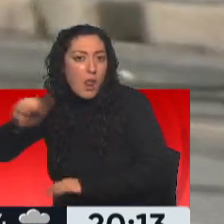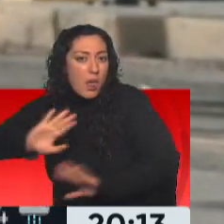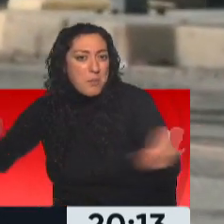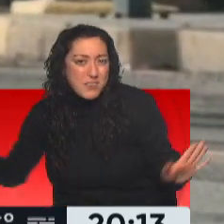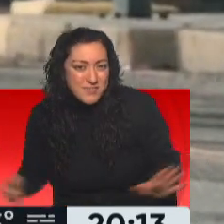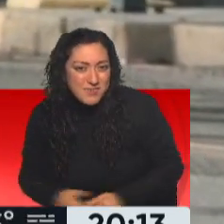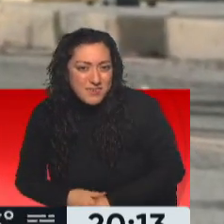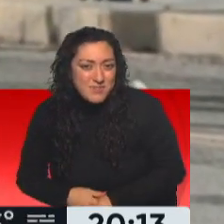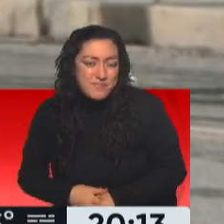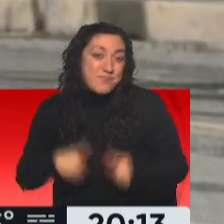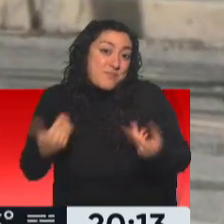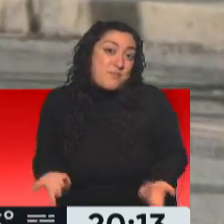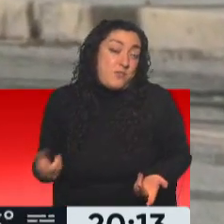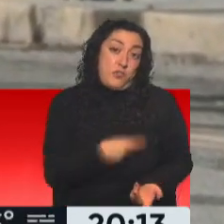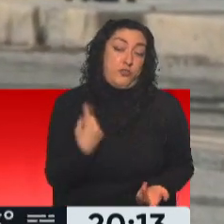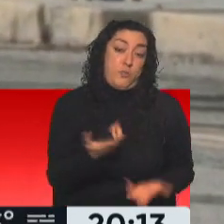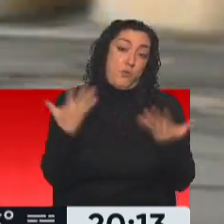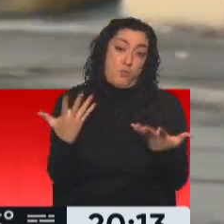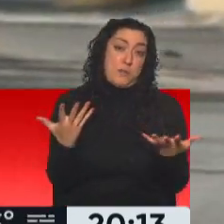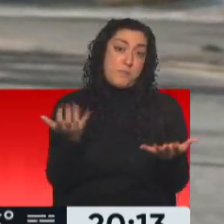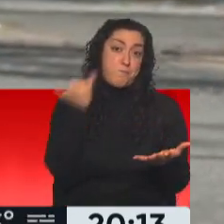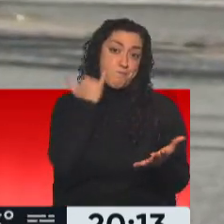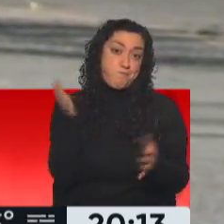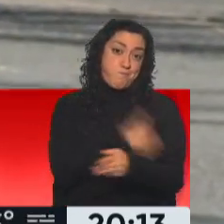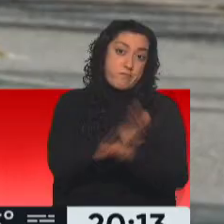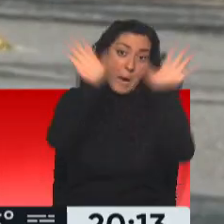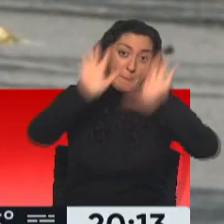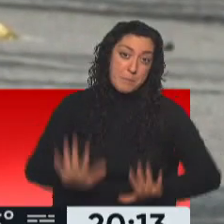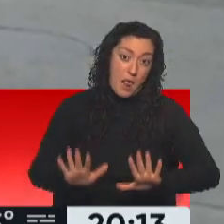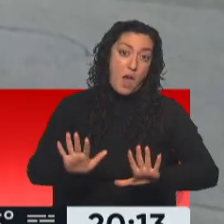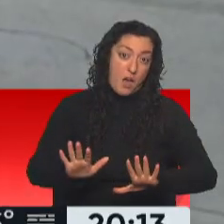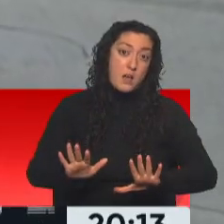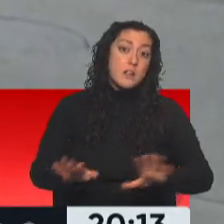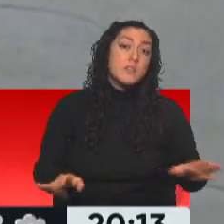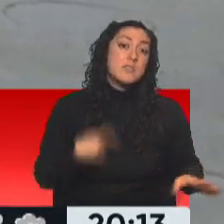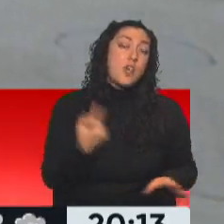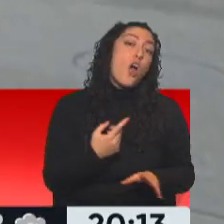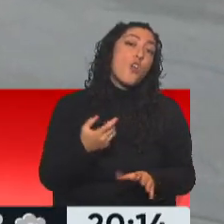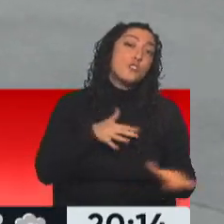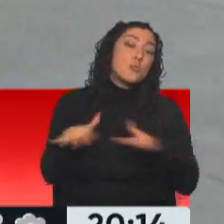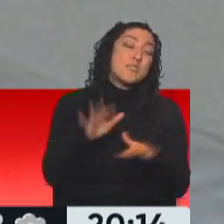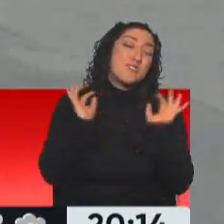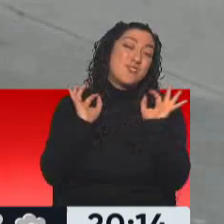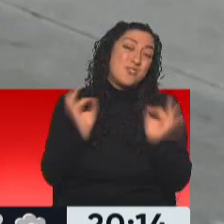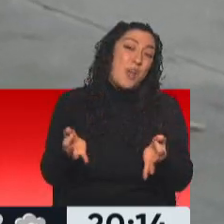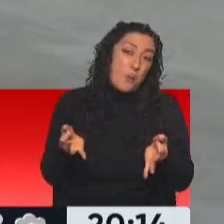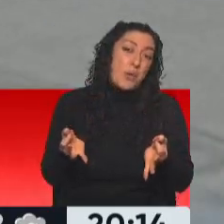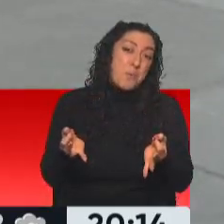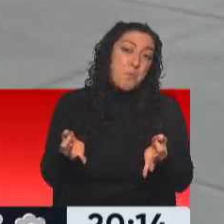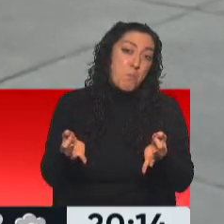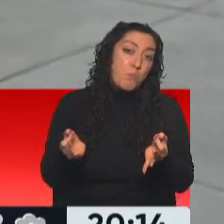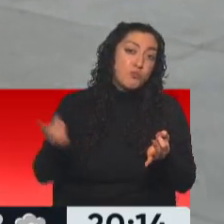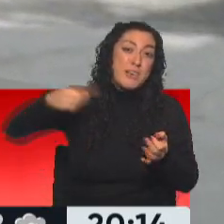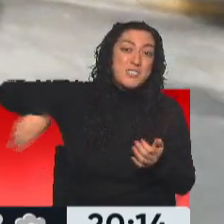por supuesto, nosotros preparados para lo que sabíamos podía ser un escenario probable, que era el arrebato